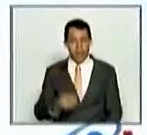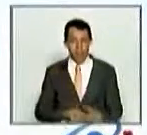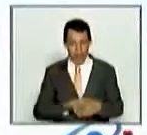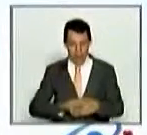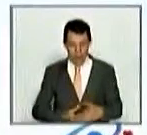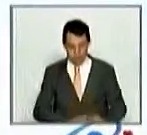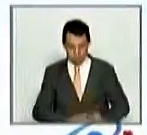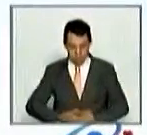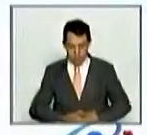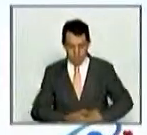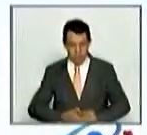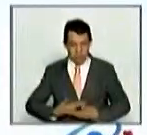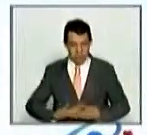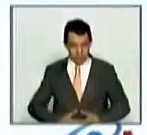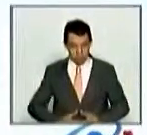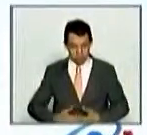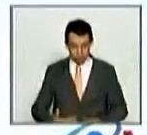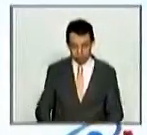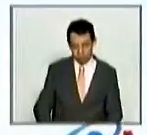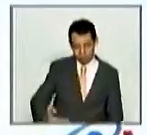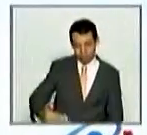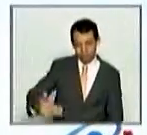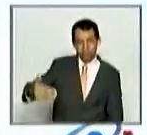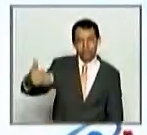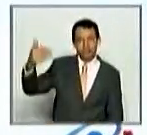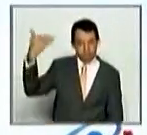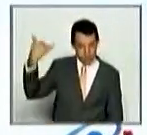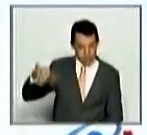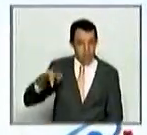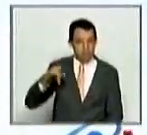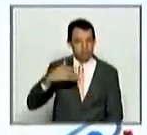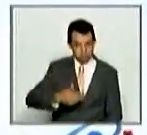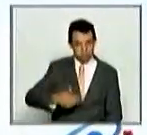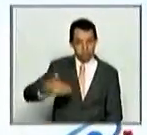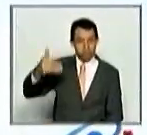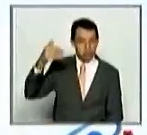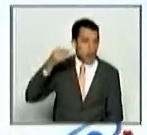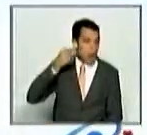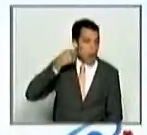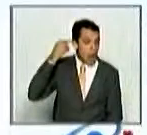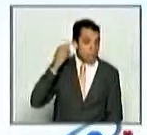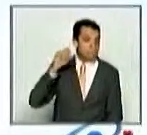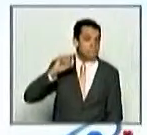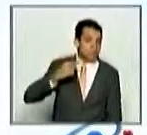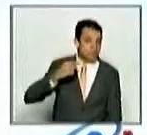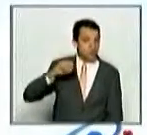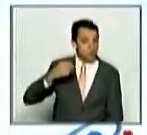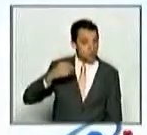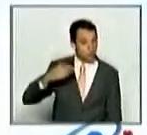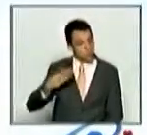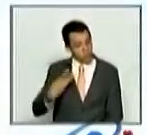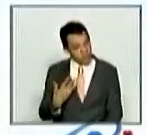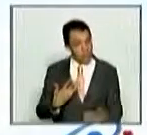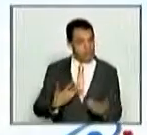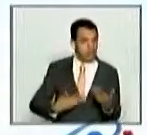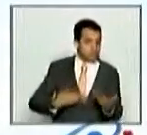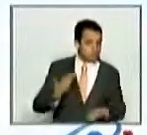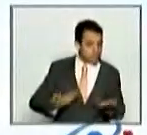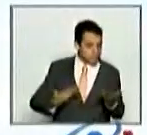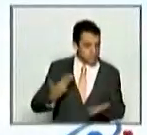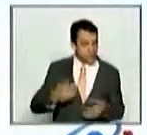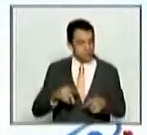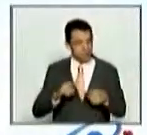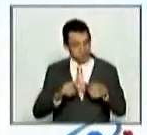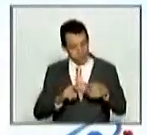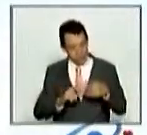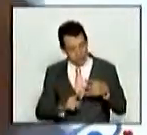saber en qué fase del embrión se formó el tálamo, porque está el tálamo en primera fase, en ectodermo, en mesodermo y en endodermo. Eso es un